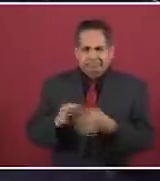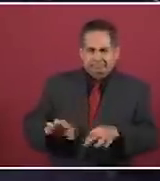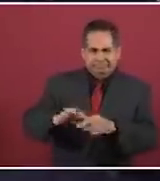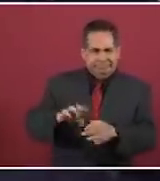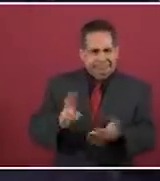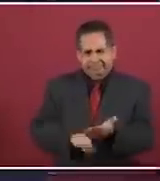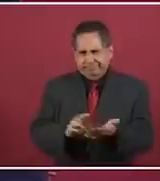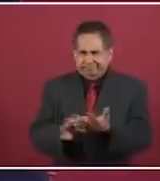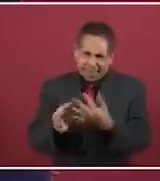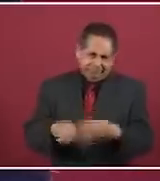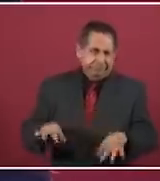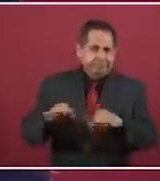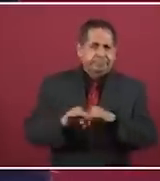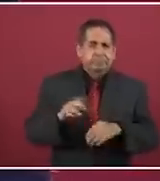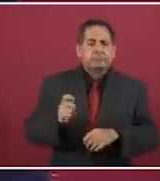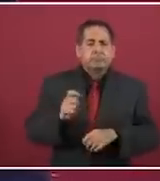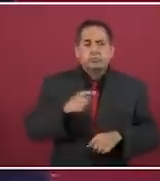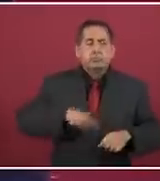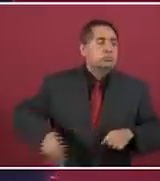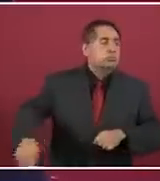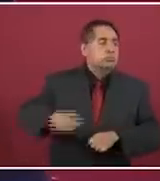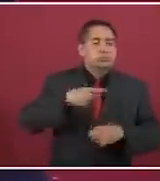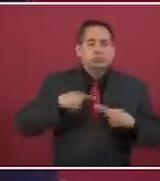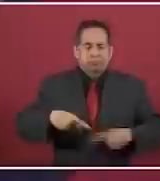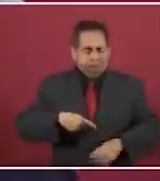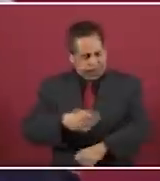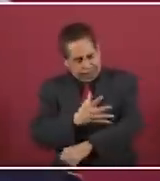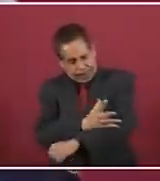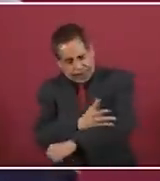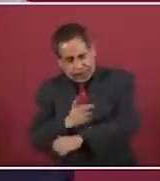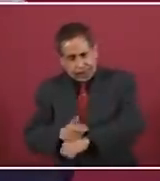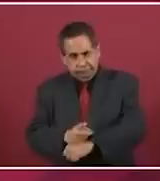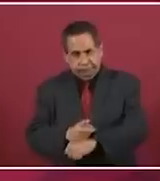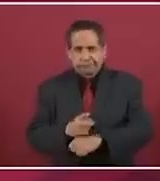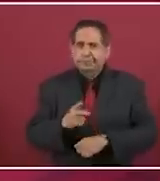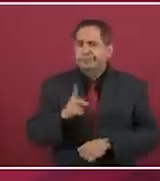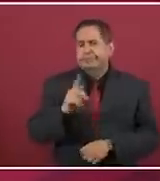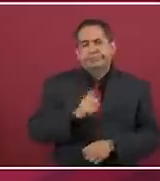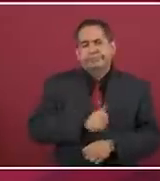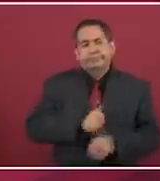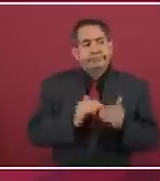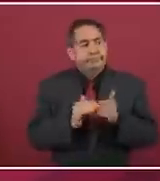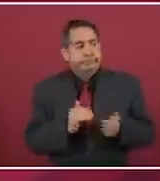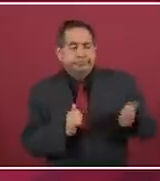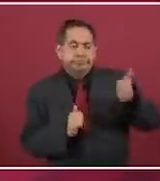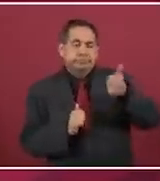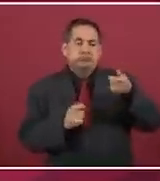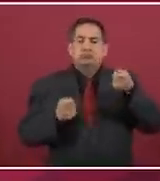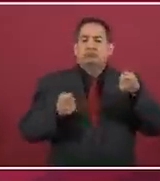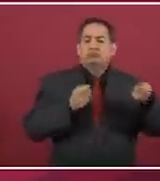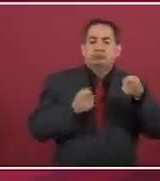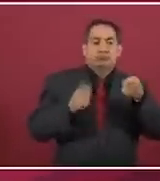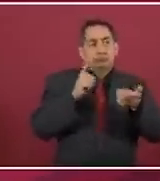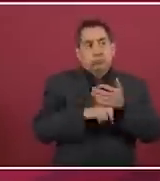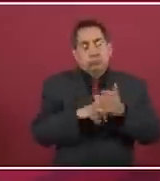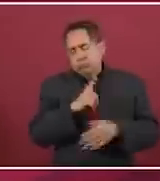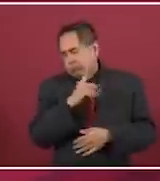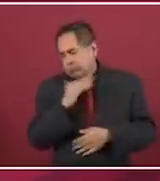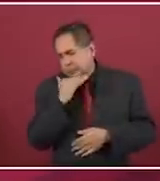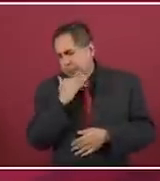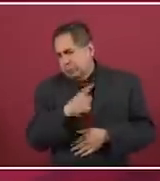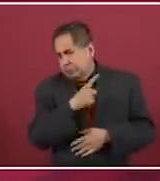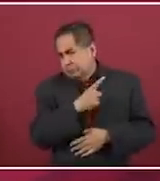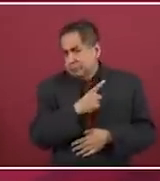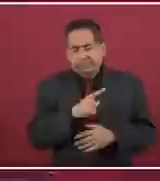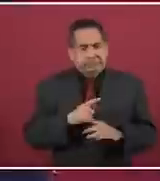México, la honestidad de su pueblo. Pero arriba, ¿no? Estaban